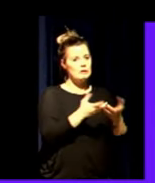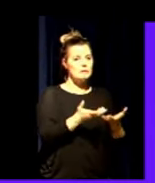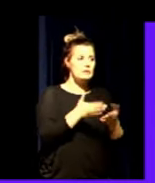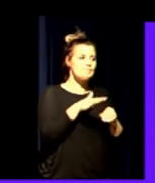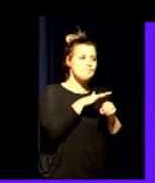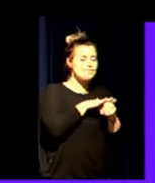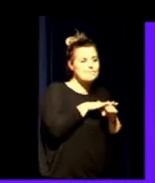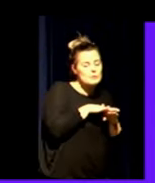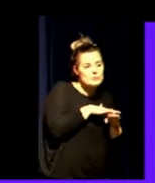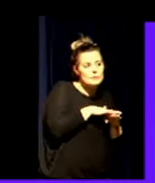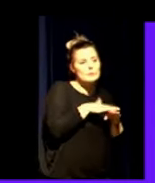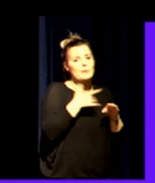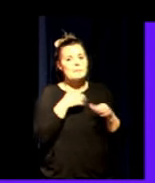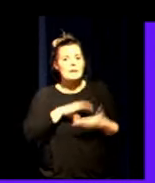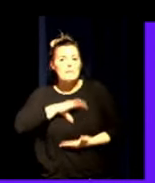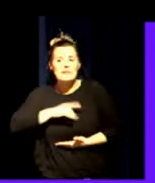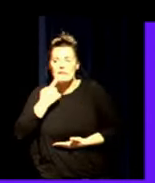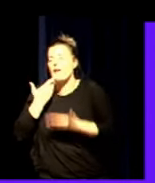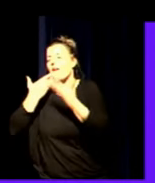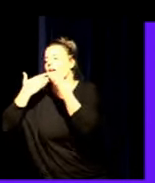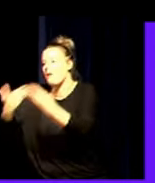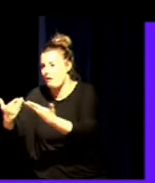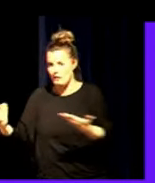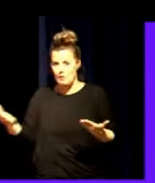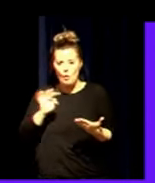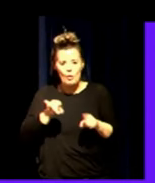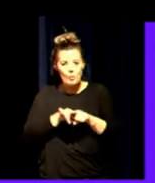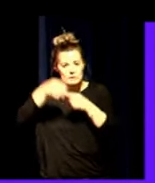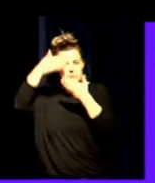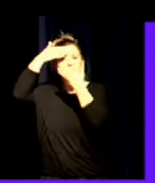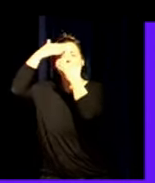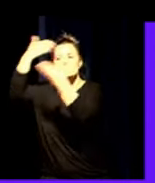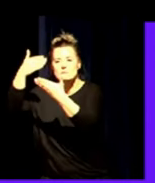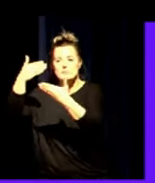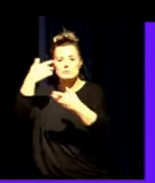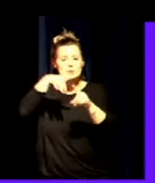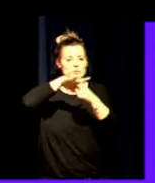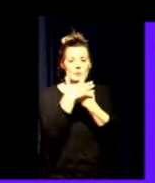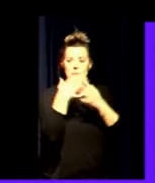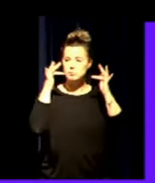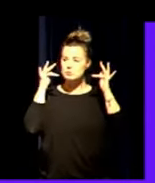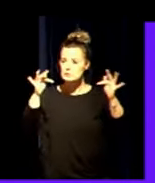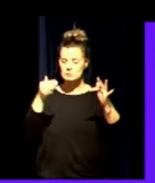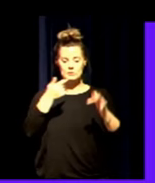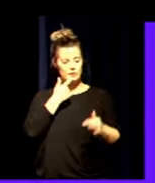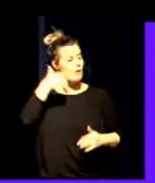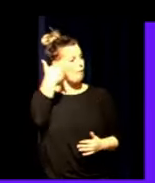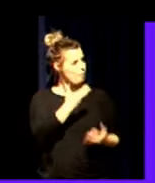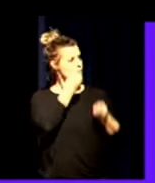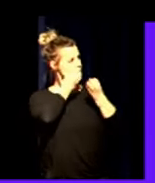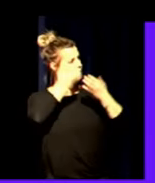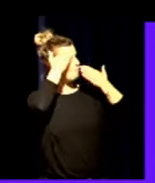dar gracias, la capacidad de admirar actos que son positivos, que son loables.